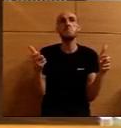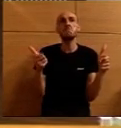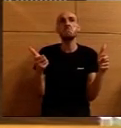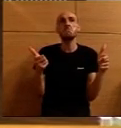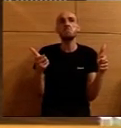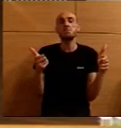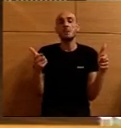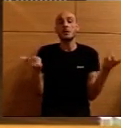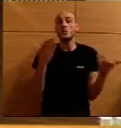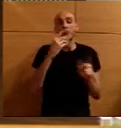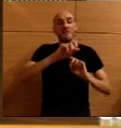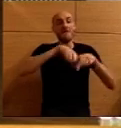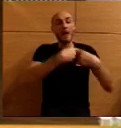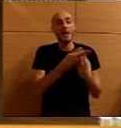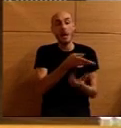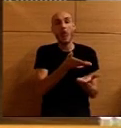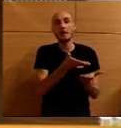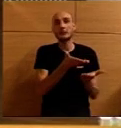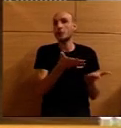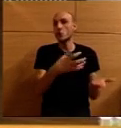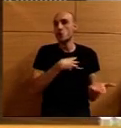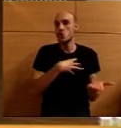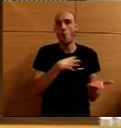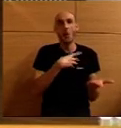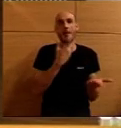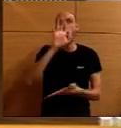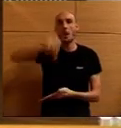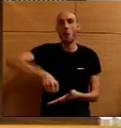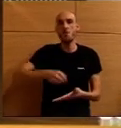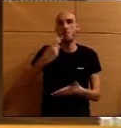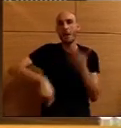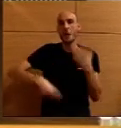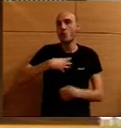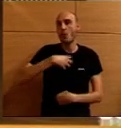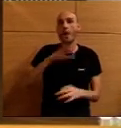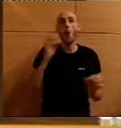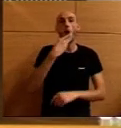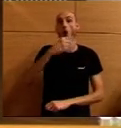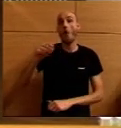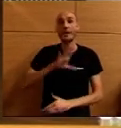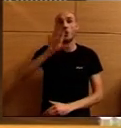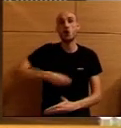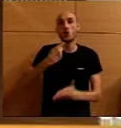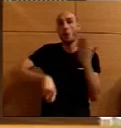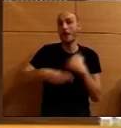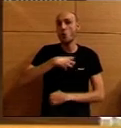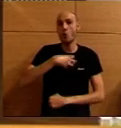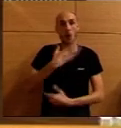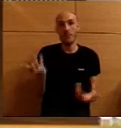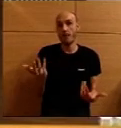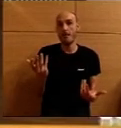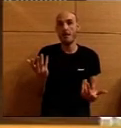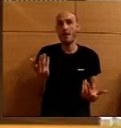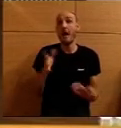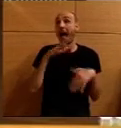de la vivienda a aquellas familias que no pueden adquirir una, o en los jóvenes, que actualmente el